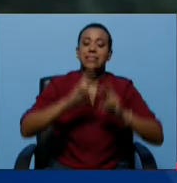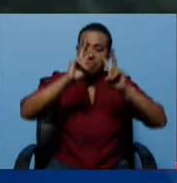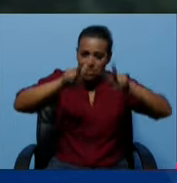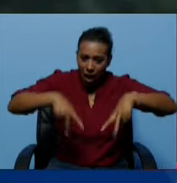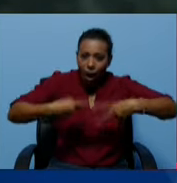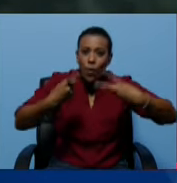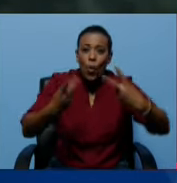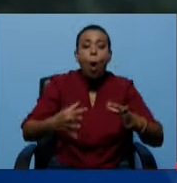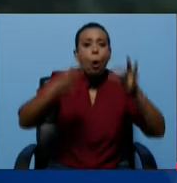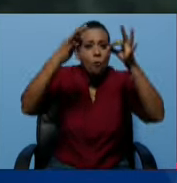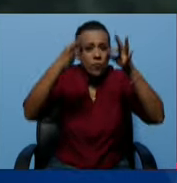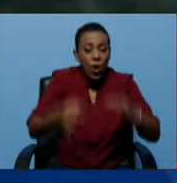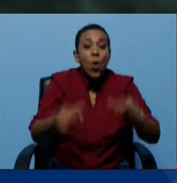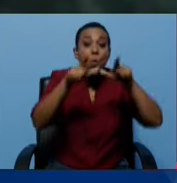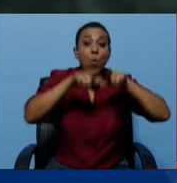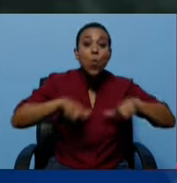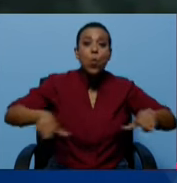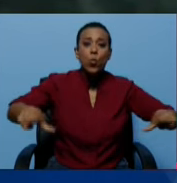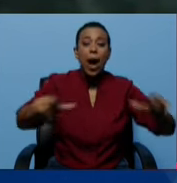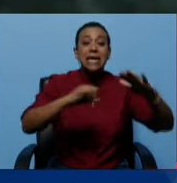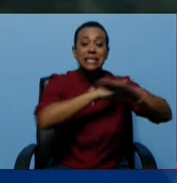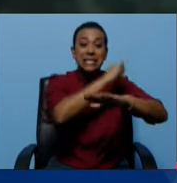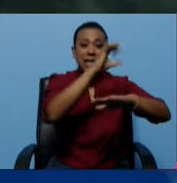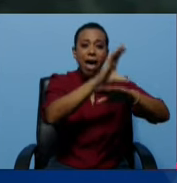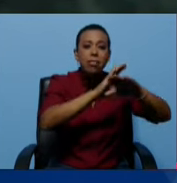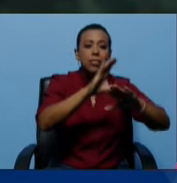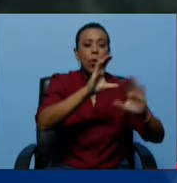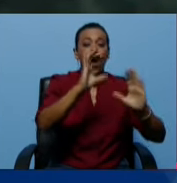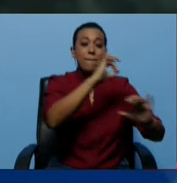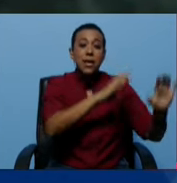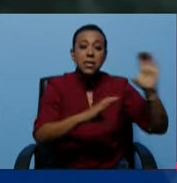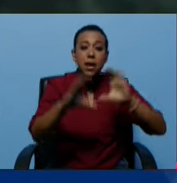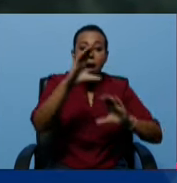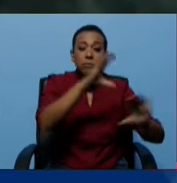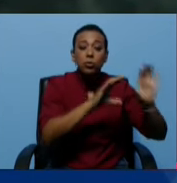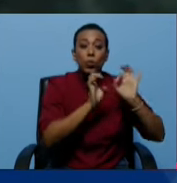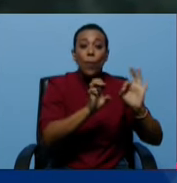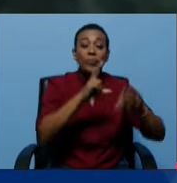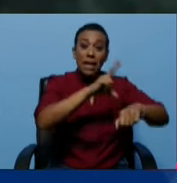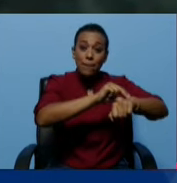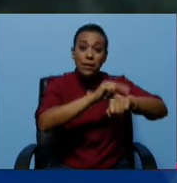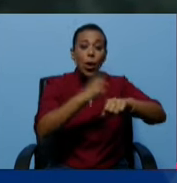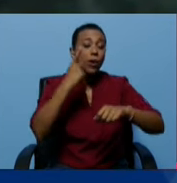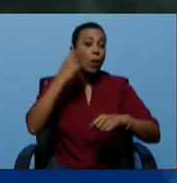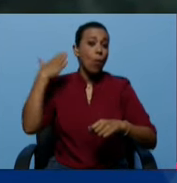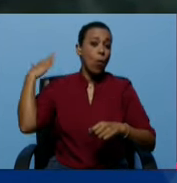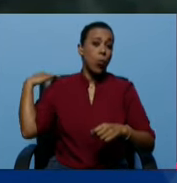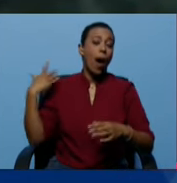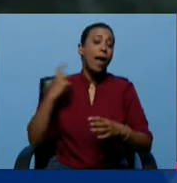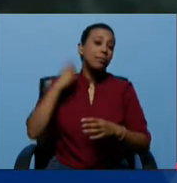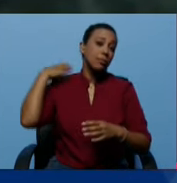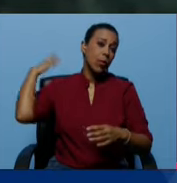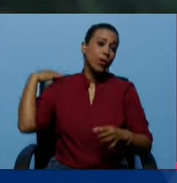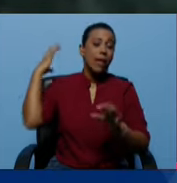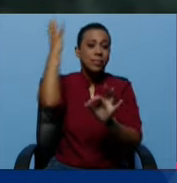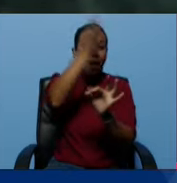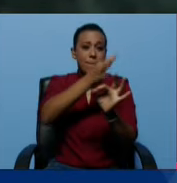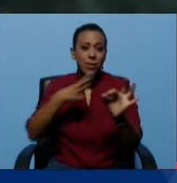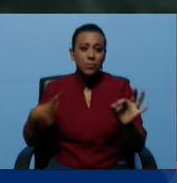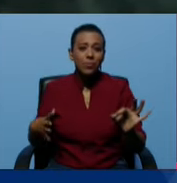inaugurar oficialmente el Centro de Investigación Científica de Medicina Tradicional y Ancestral del